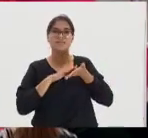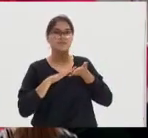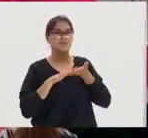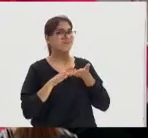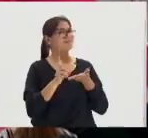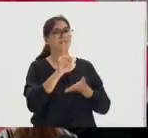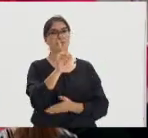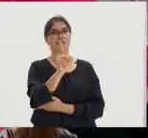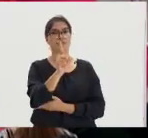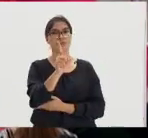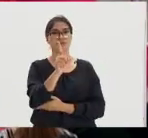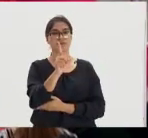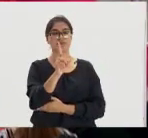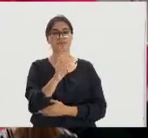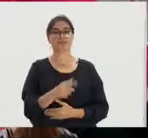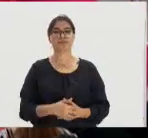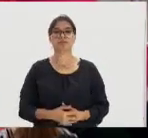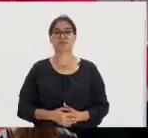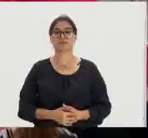No lo hagan.